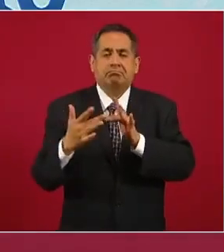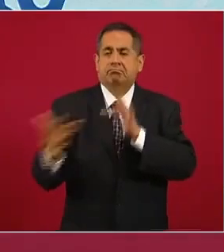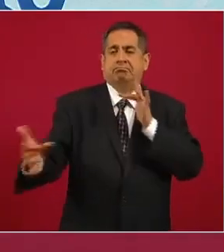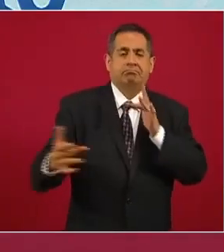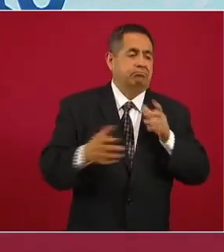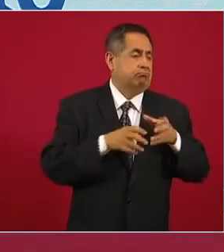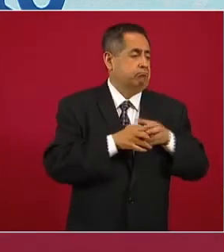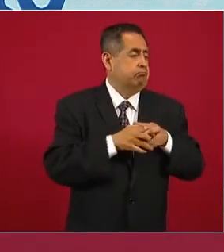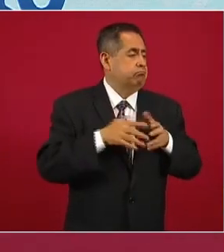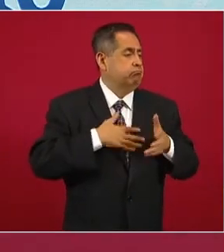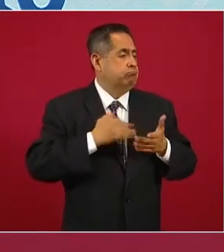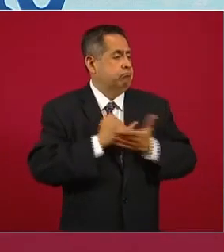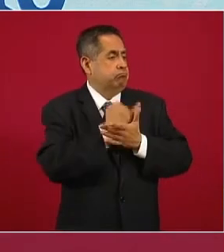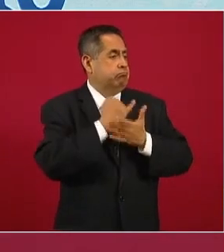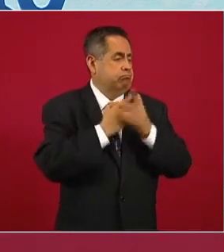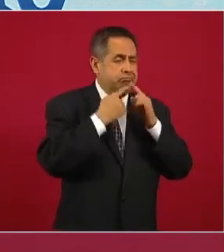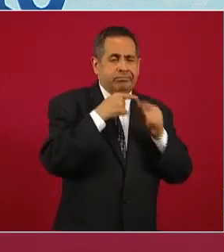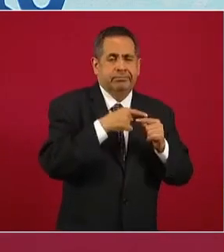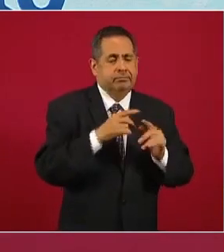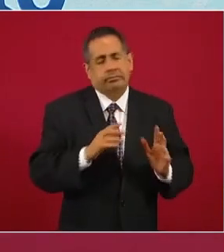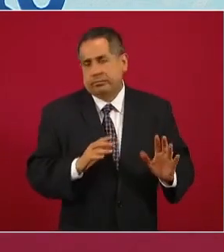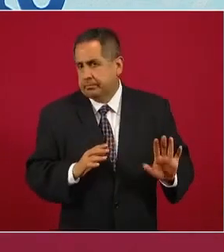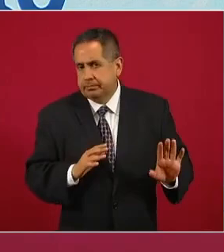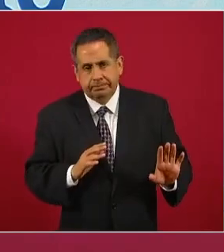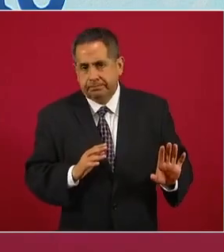del pueblo. Entonces,